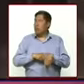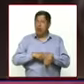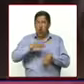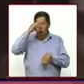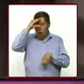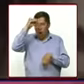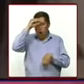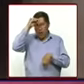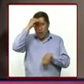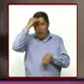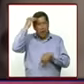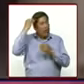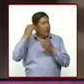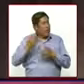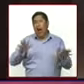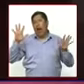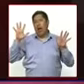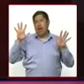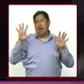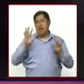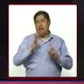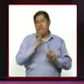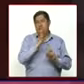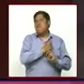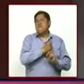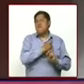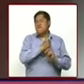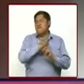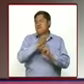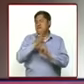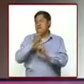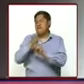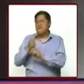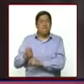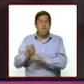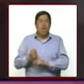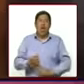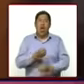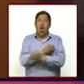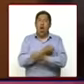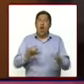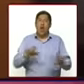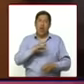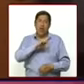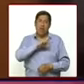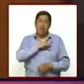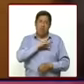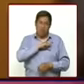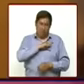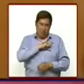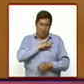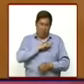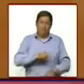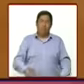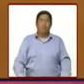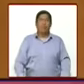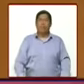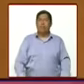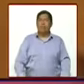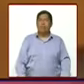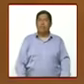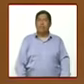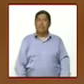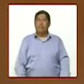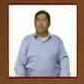este sujeto ya está siendo trasladado directamente a las celdas de la Fuerza Especial de Lucha contra el Crimen.